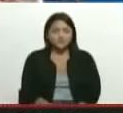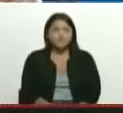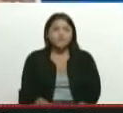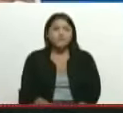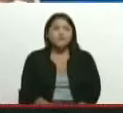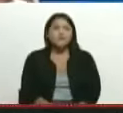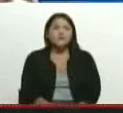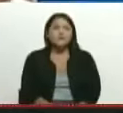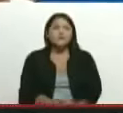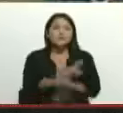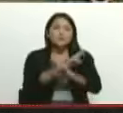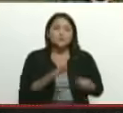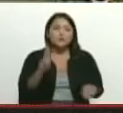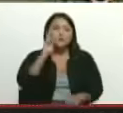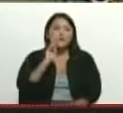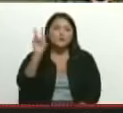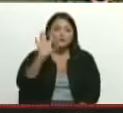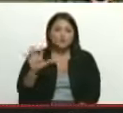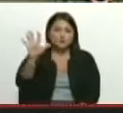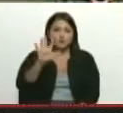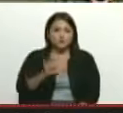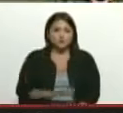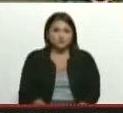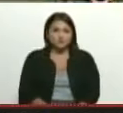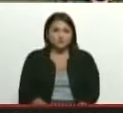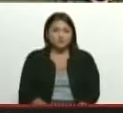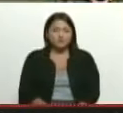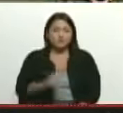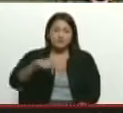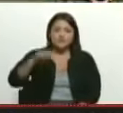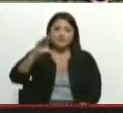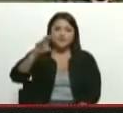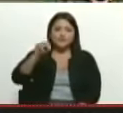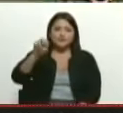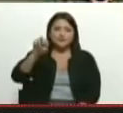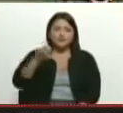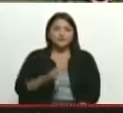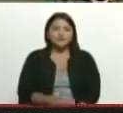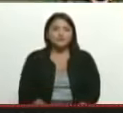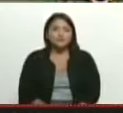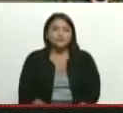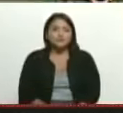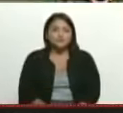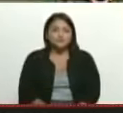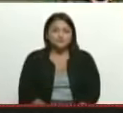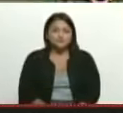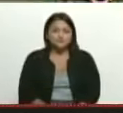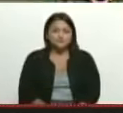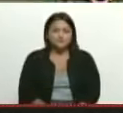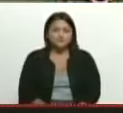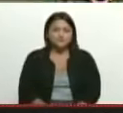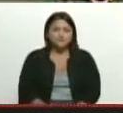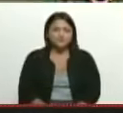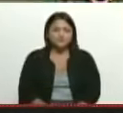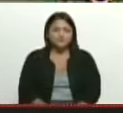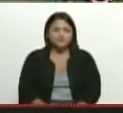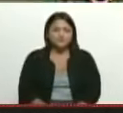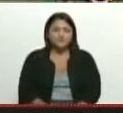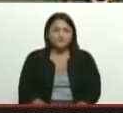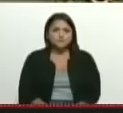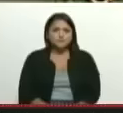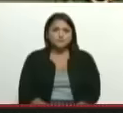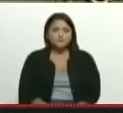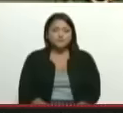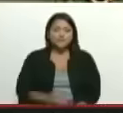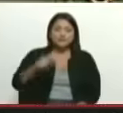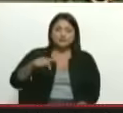República Bolivariana de Venezuela, Poder Electoral, Consejo Nacional Electoral. El